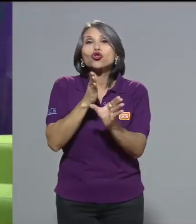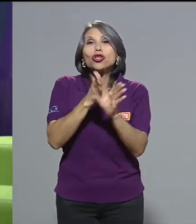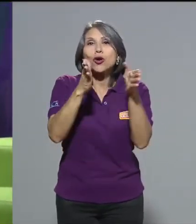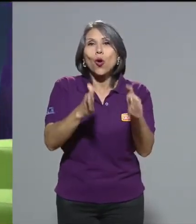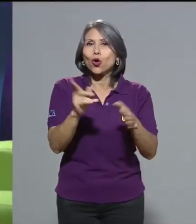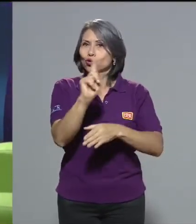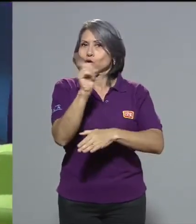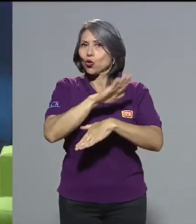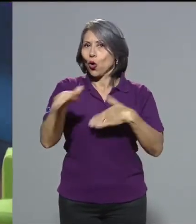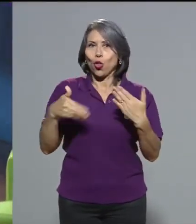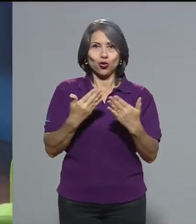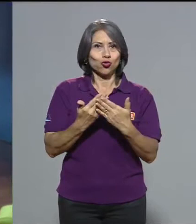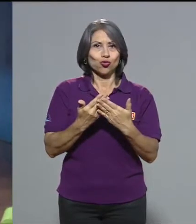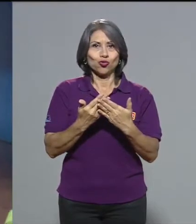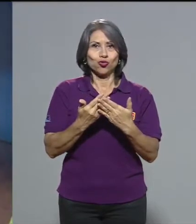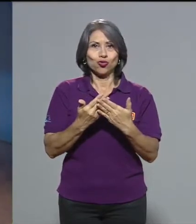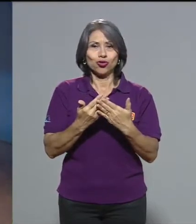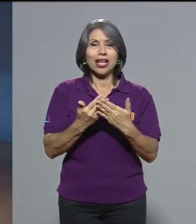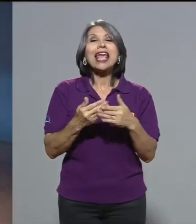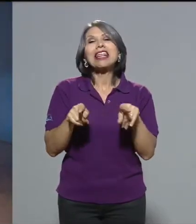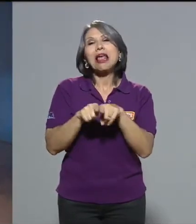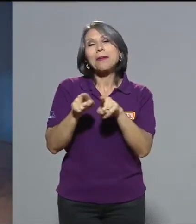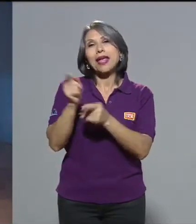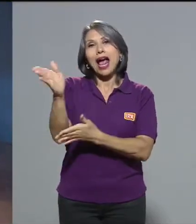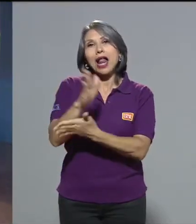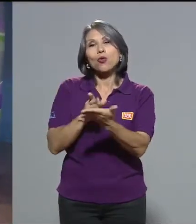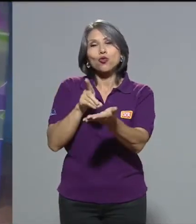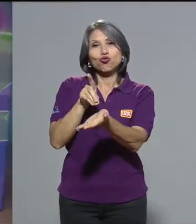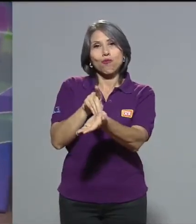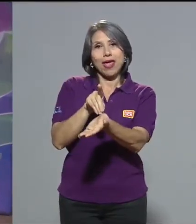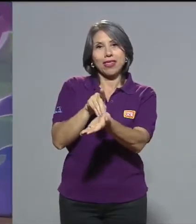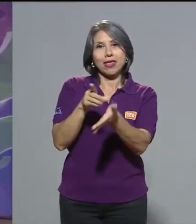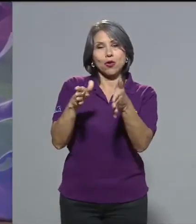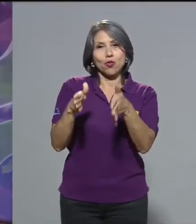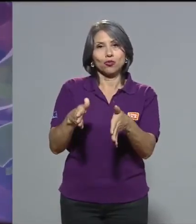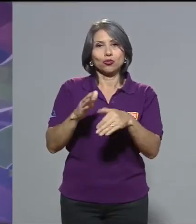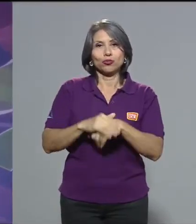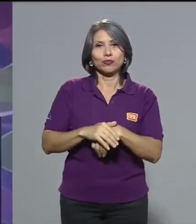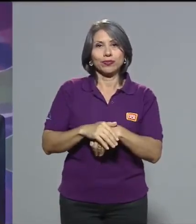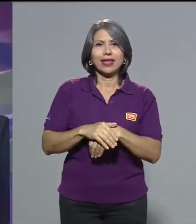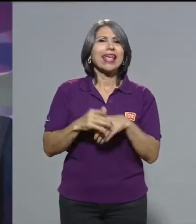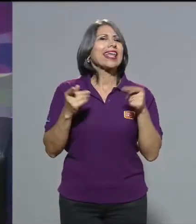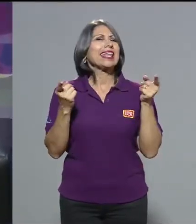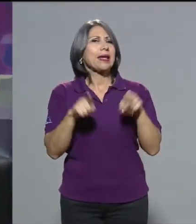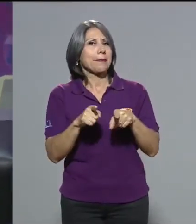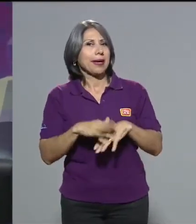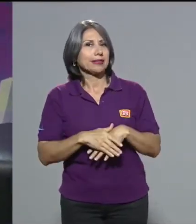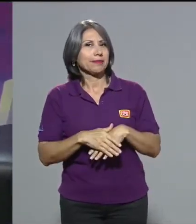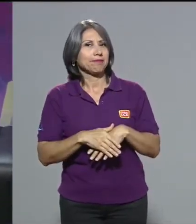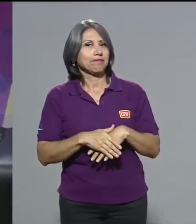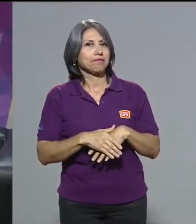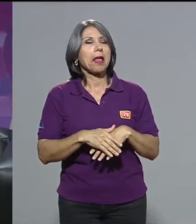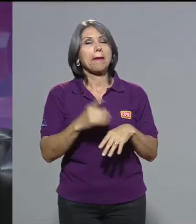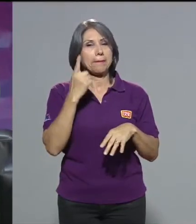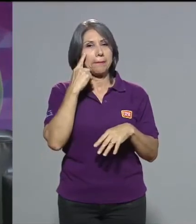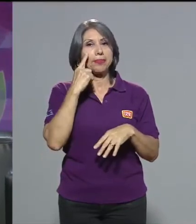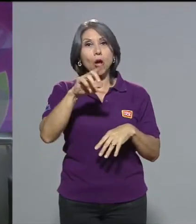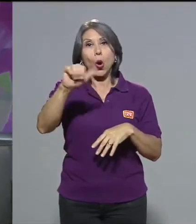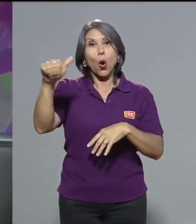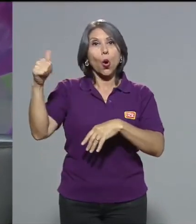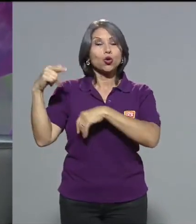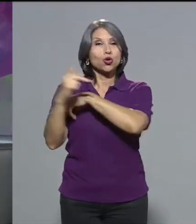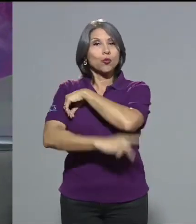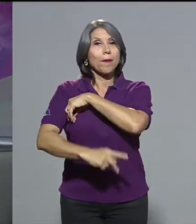psicólogos y algunos médicos. ¿Qué es lo que pasa? Repito, en otros países el psicólogo es